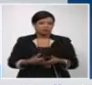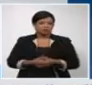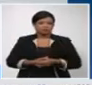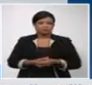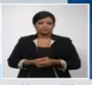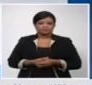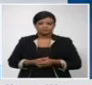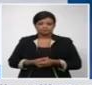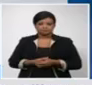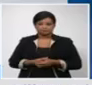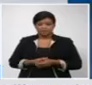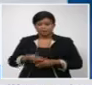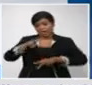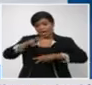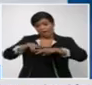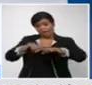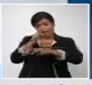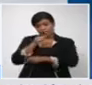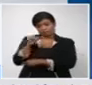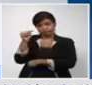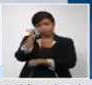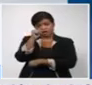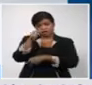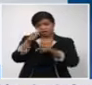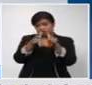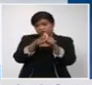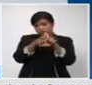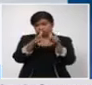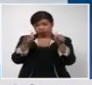nuevamente La Habana con una cifra muy elevada,